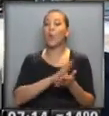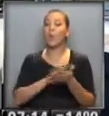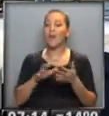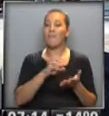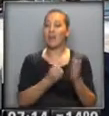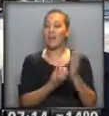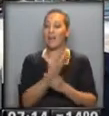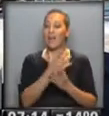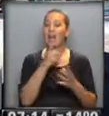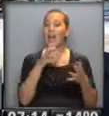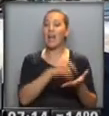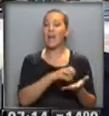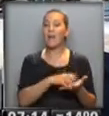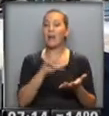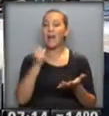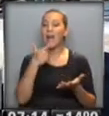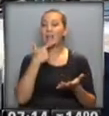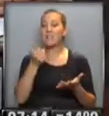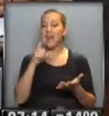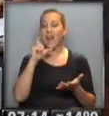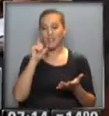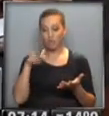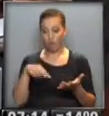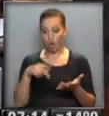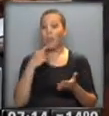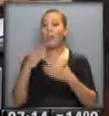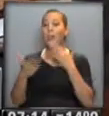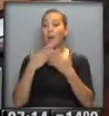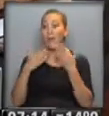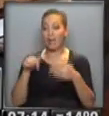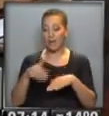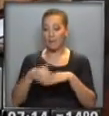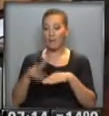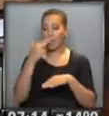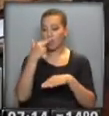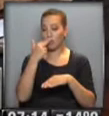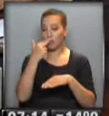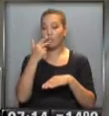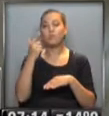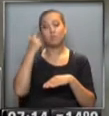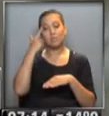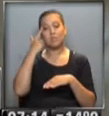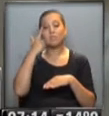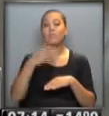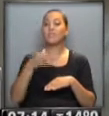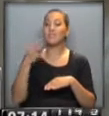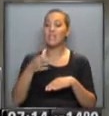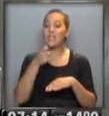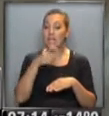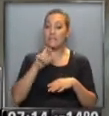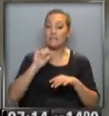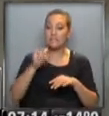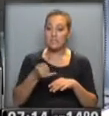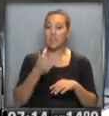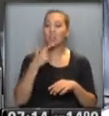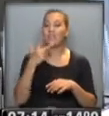casación. El debate tendrá lugar a partir de las 11 y se espera que finalice con dictámenes favorables a los tres